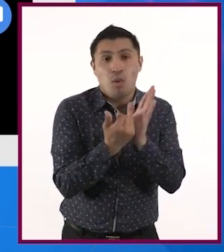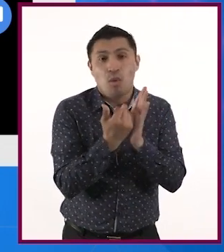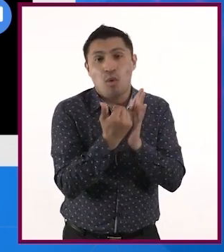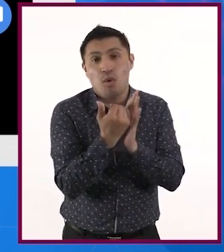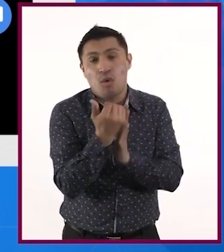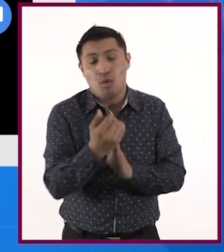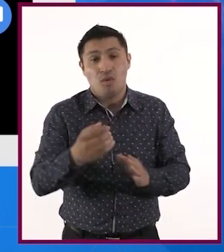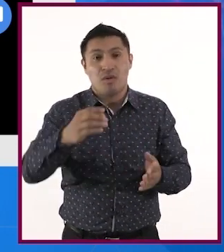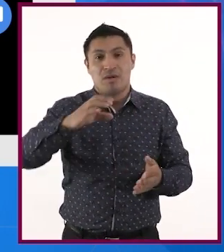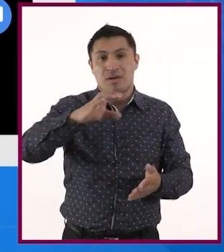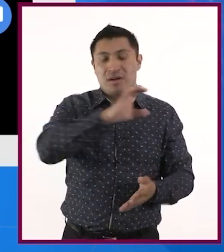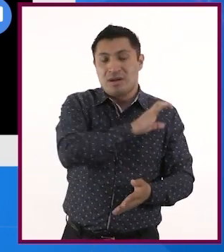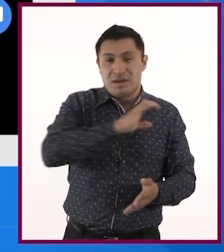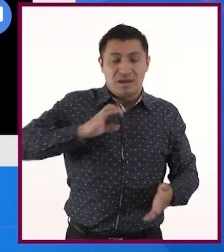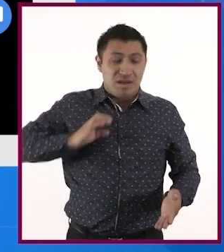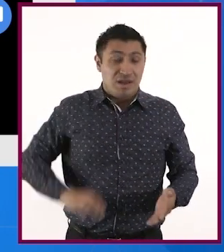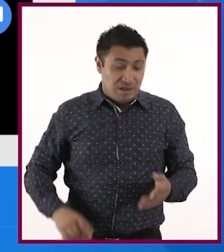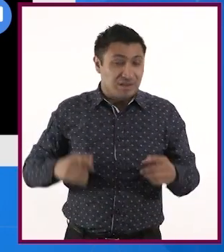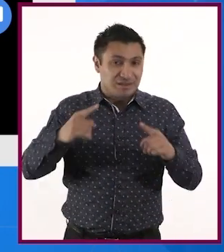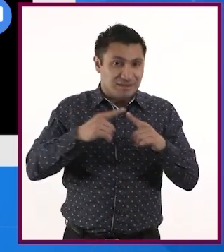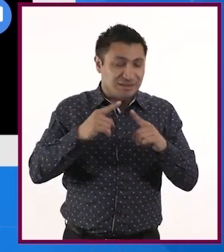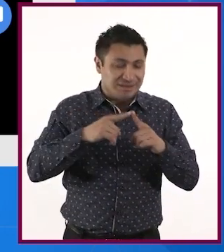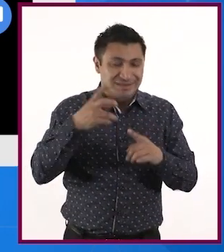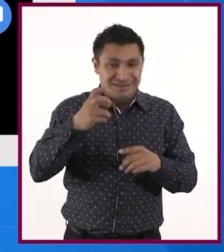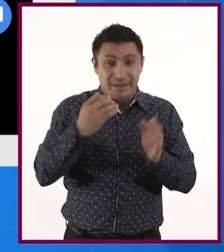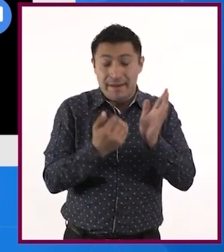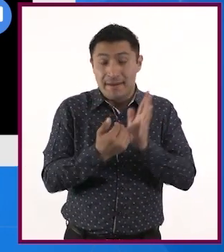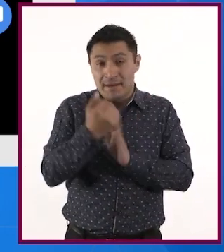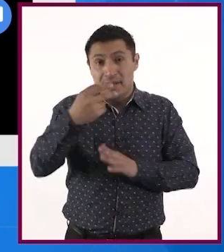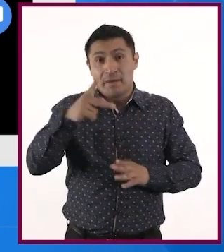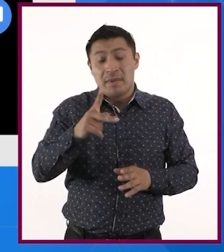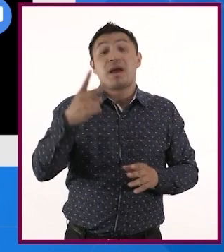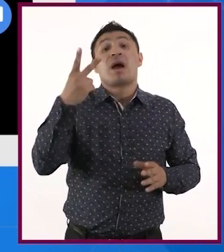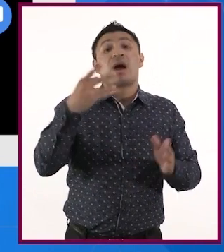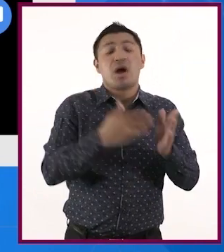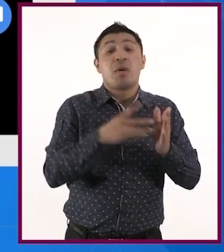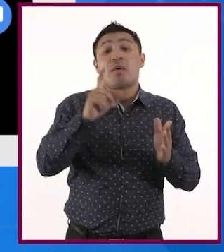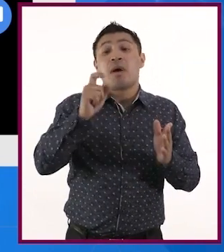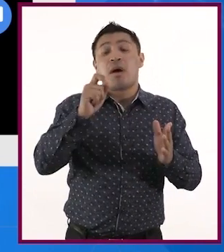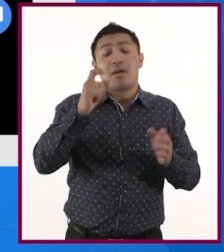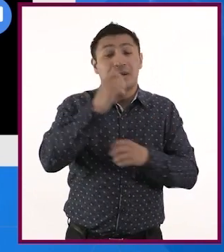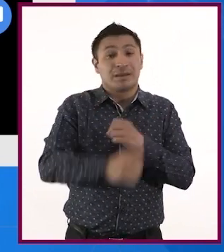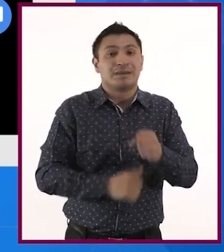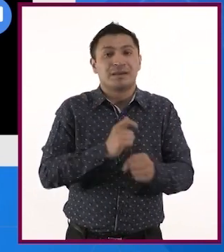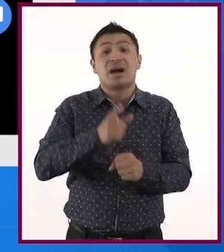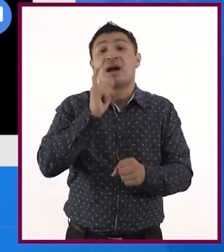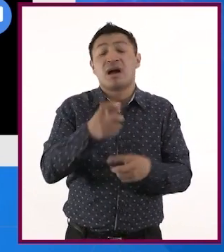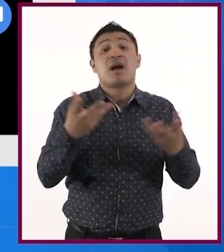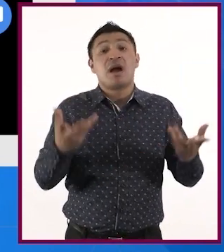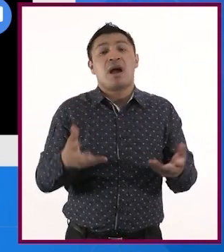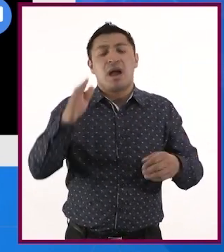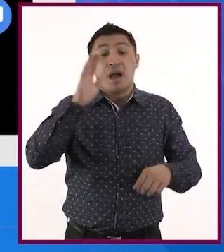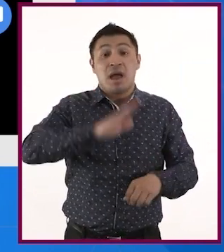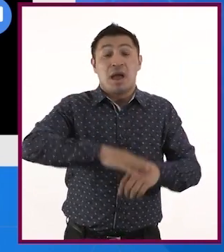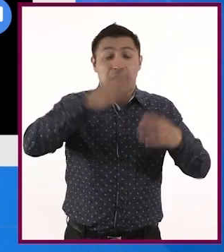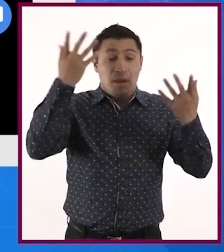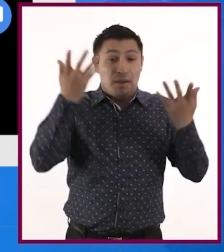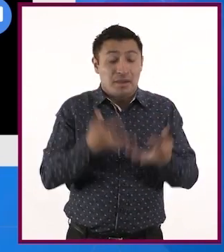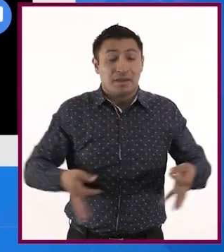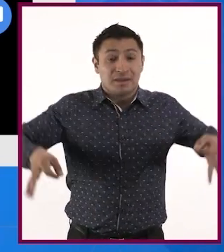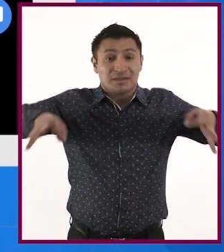iglesias cristianas. Pero este censo de 2020 lo que nos dice es que el sector más dinámico a